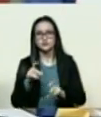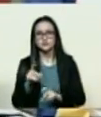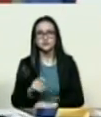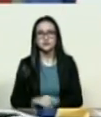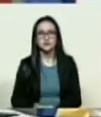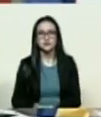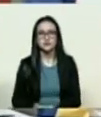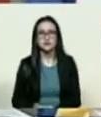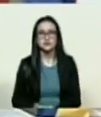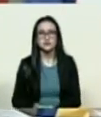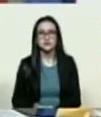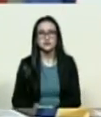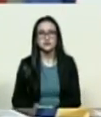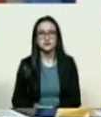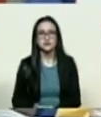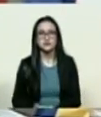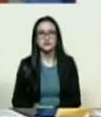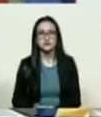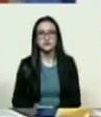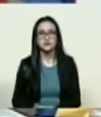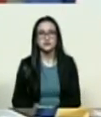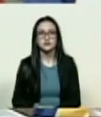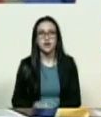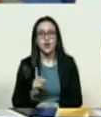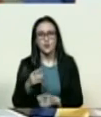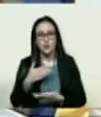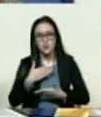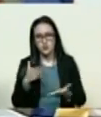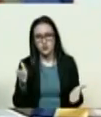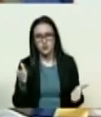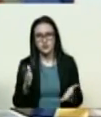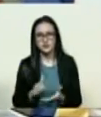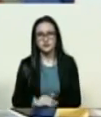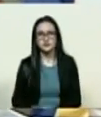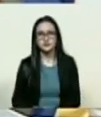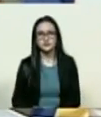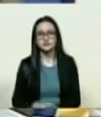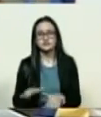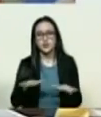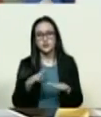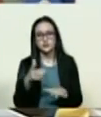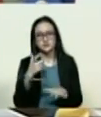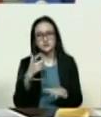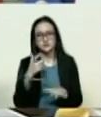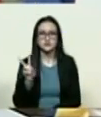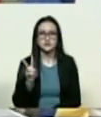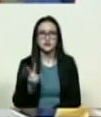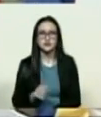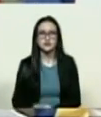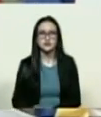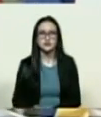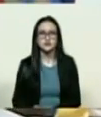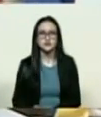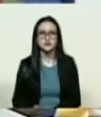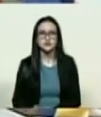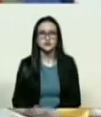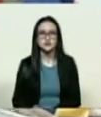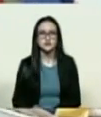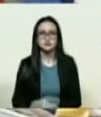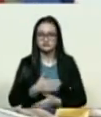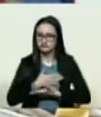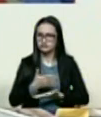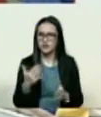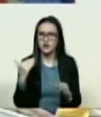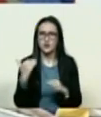preguntas. Algunos ya la han hecho públicamente, ¿no? Con respecto al movimiento Somos Venezuela, bueno, ahí está, abierto